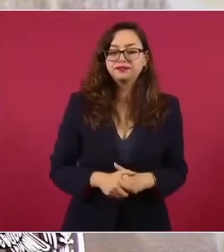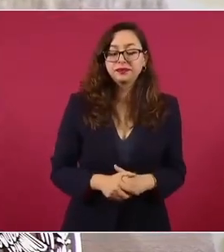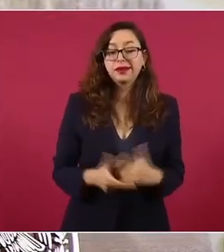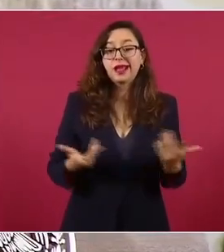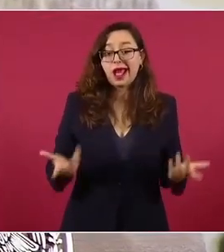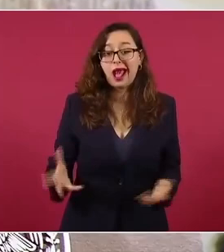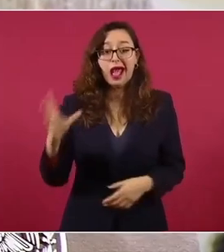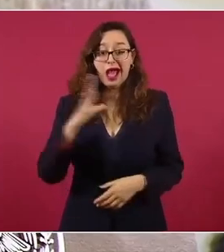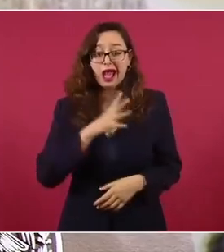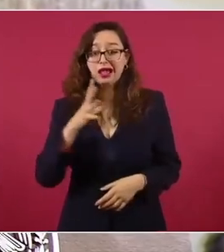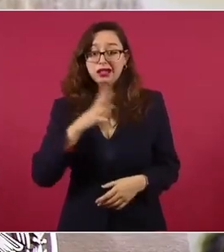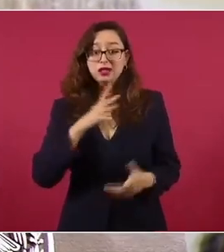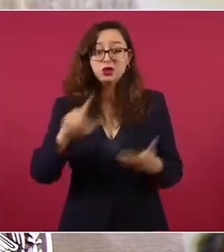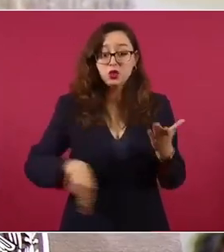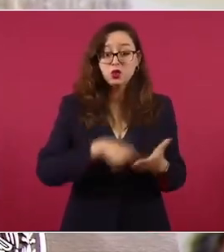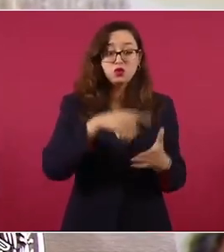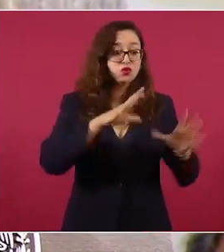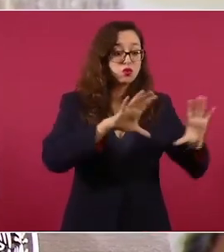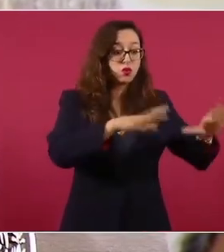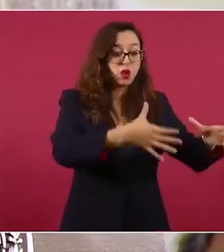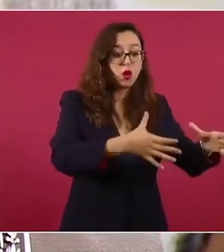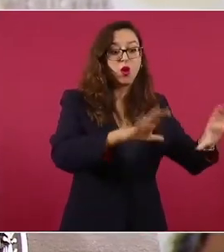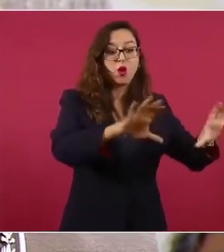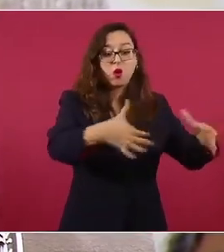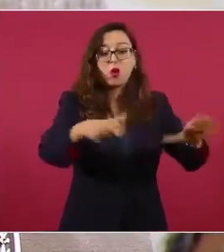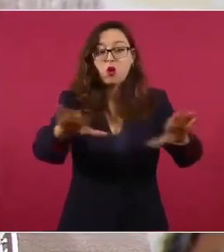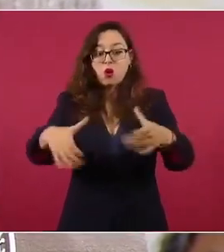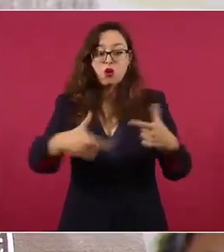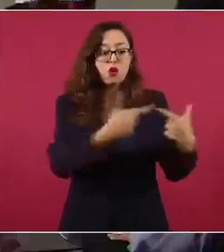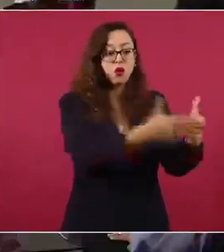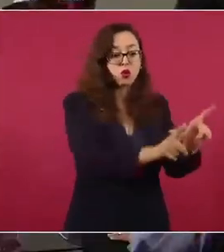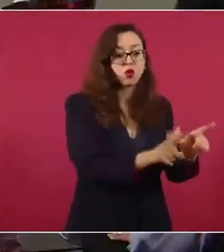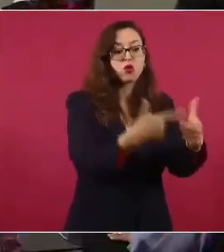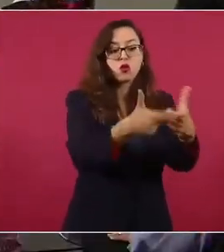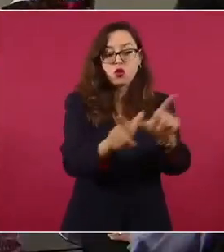sectores, no todos, vuelvo a decir,